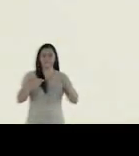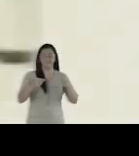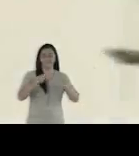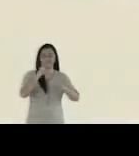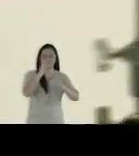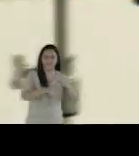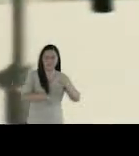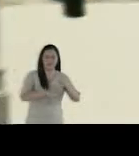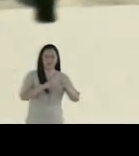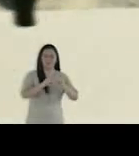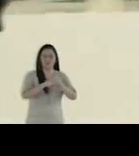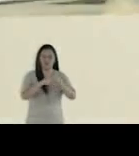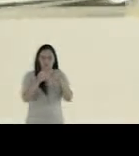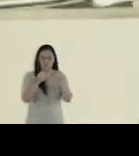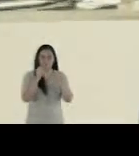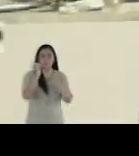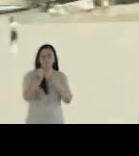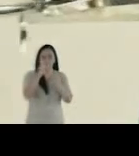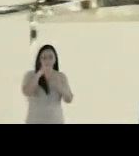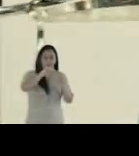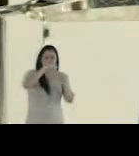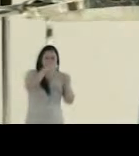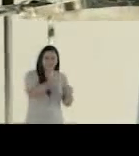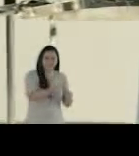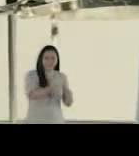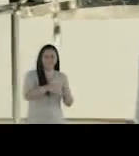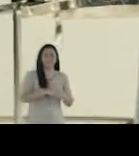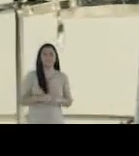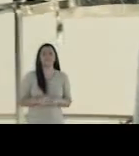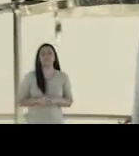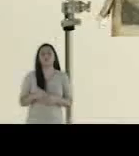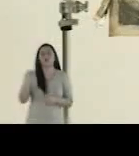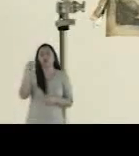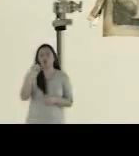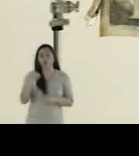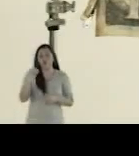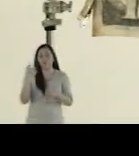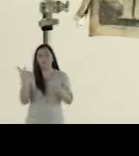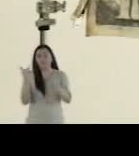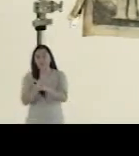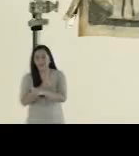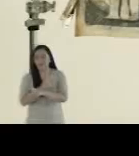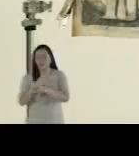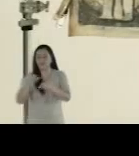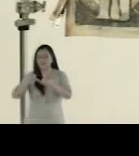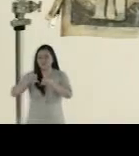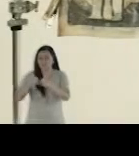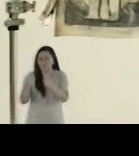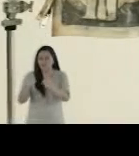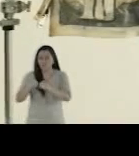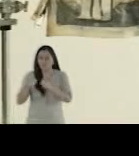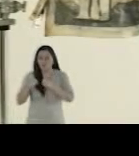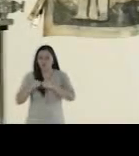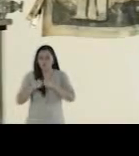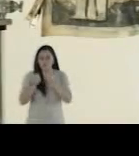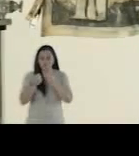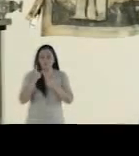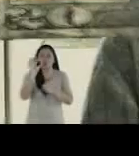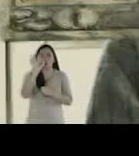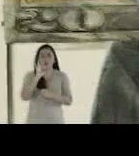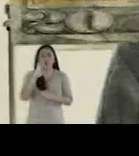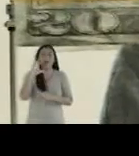Billetes con daños severos, cinta o masking. Si están bastante dañados o muy